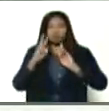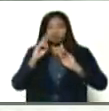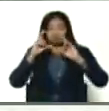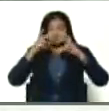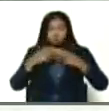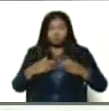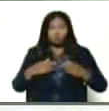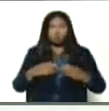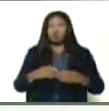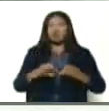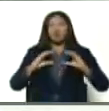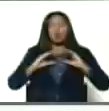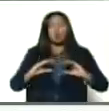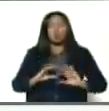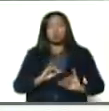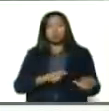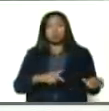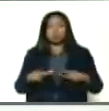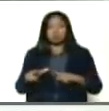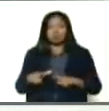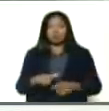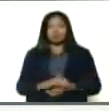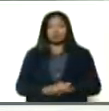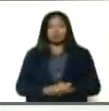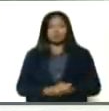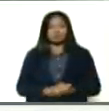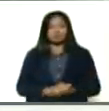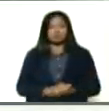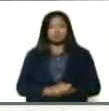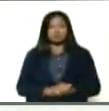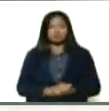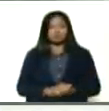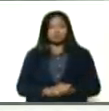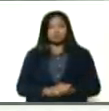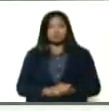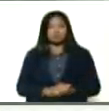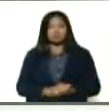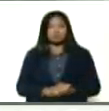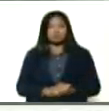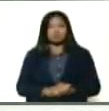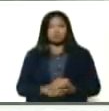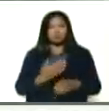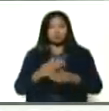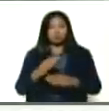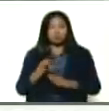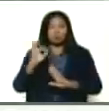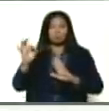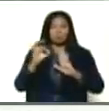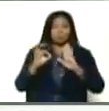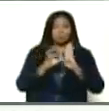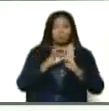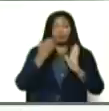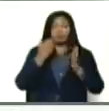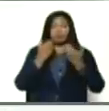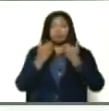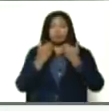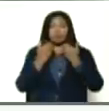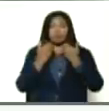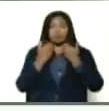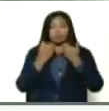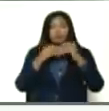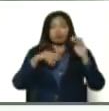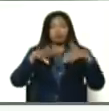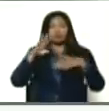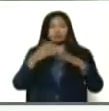han generado anticuerpos del Sputnik V, a pesar de que puedan recibir la enfermedad, están